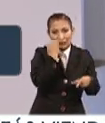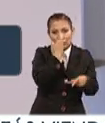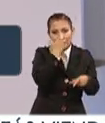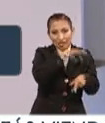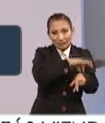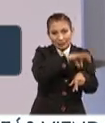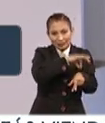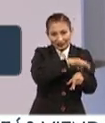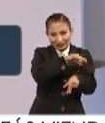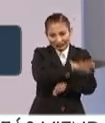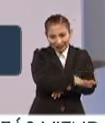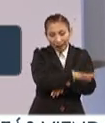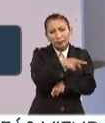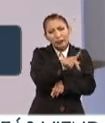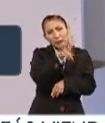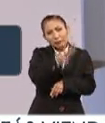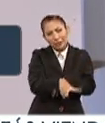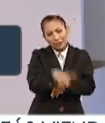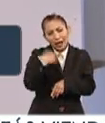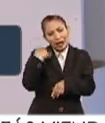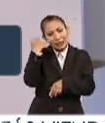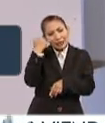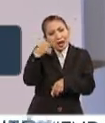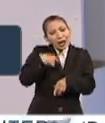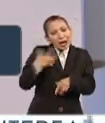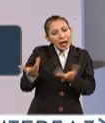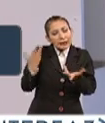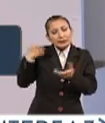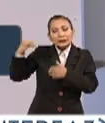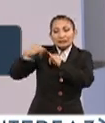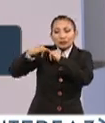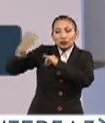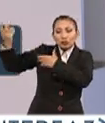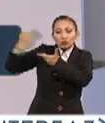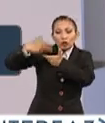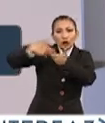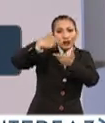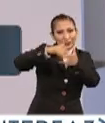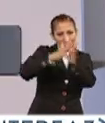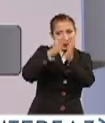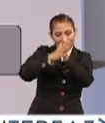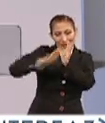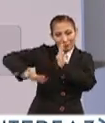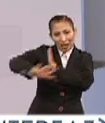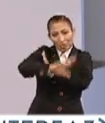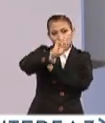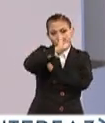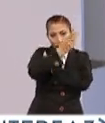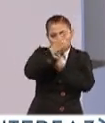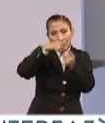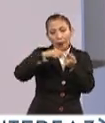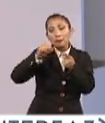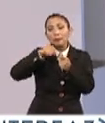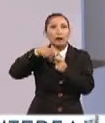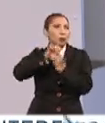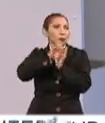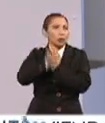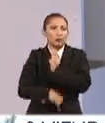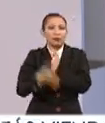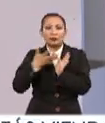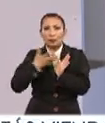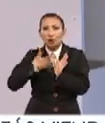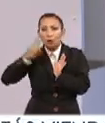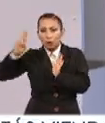Facultad de Medicina, pero realmente la idea es integrar instituciones participantes, tanto de la UNAM, pero por ejemplo